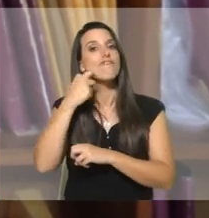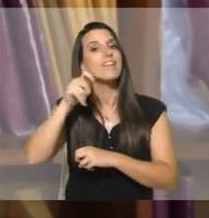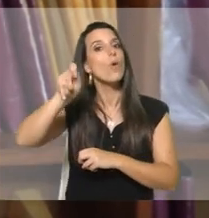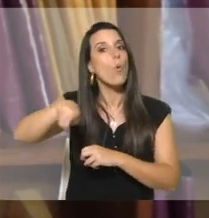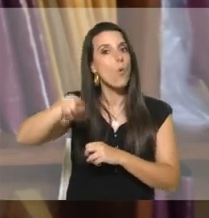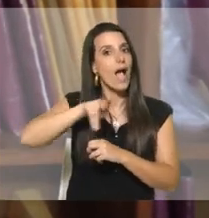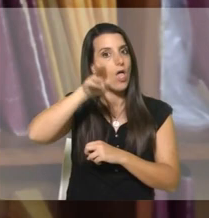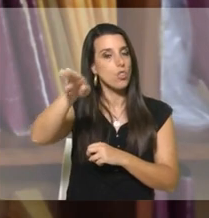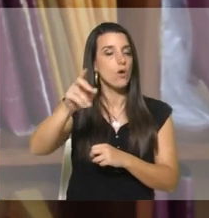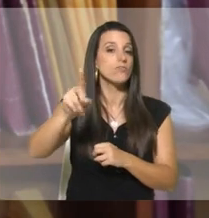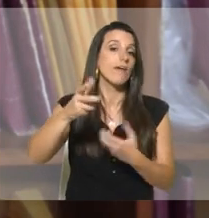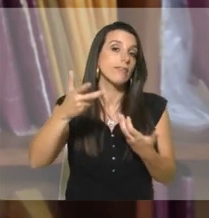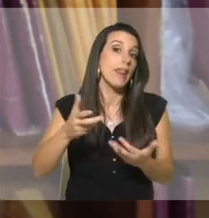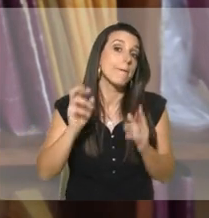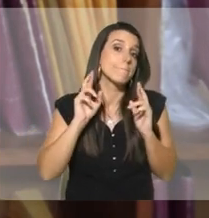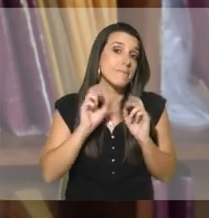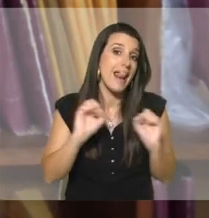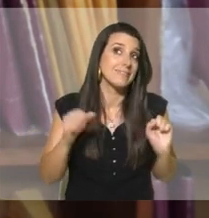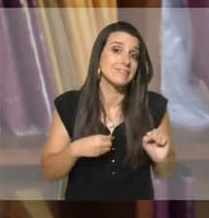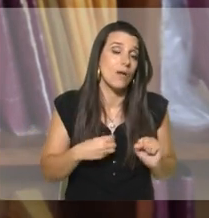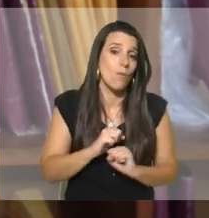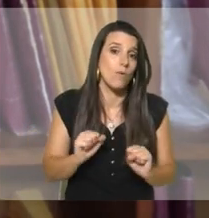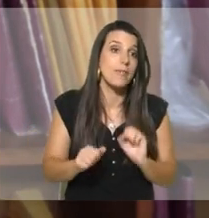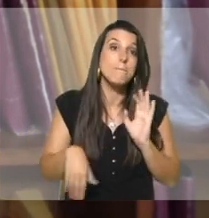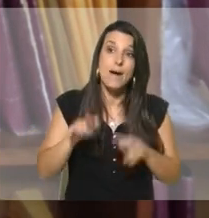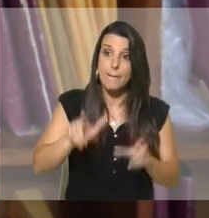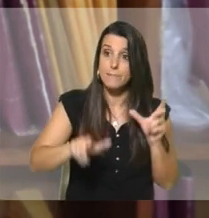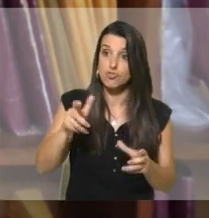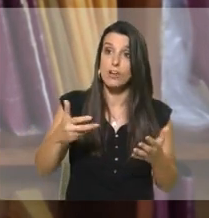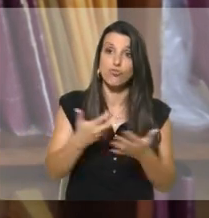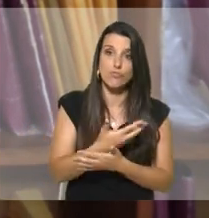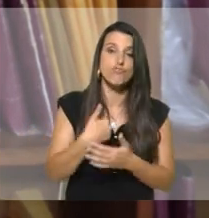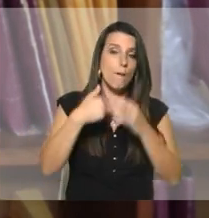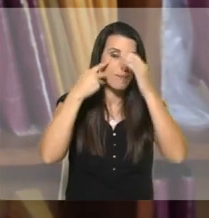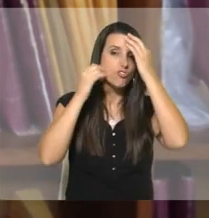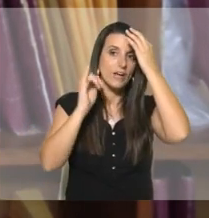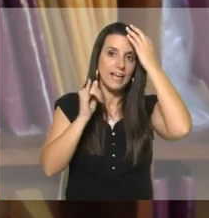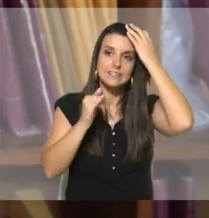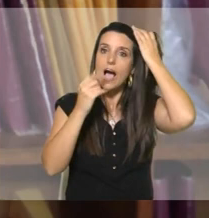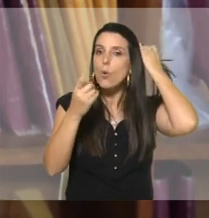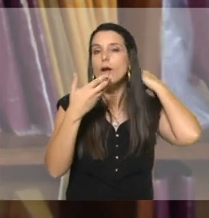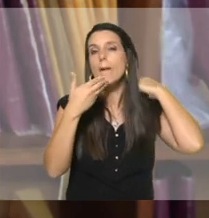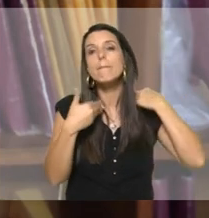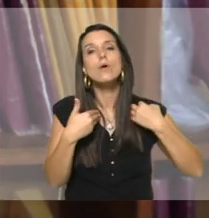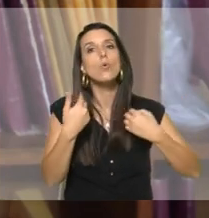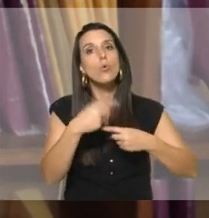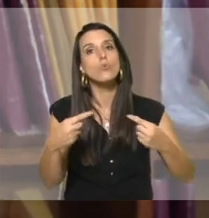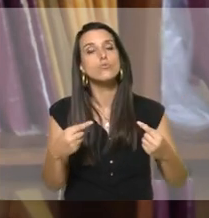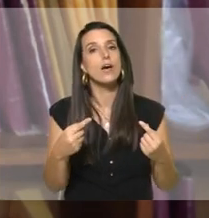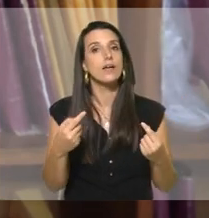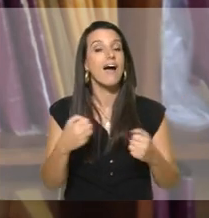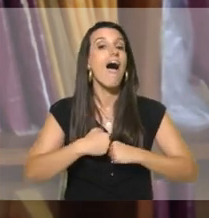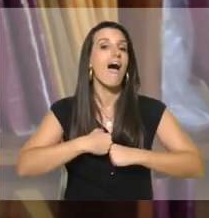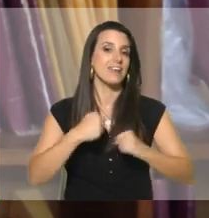alentamos esperanzas que si existen otras víctimas que presumimos que sí porque hemos tenido algunas consultas etcétera se